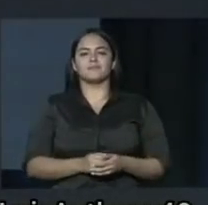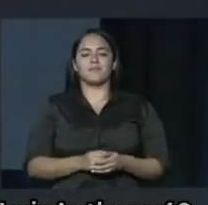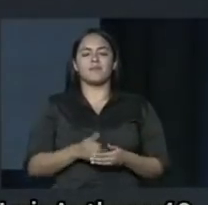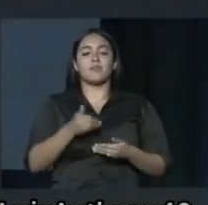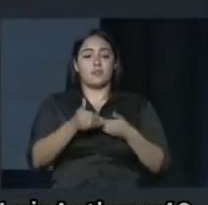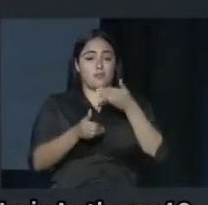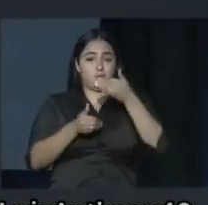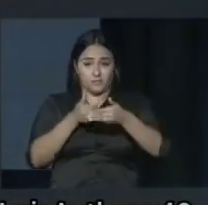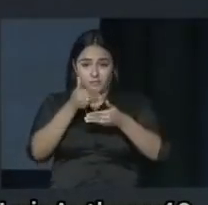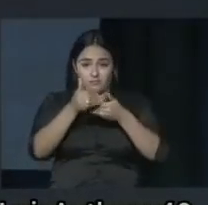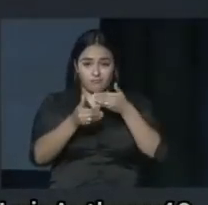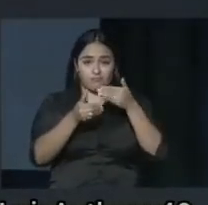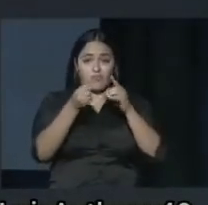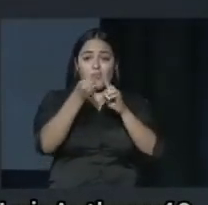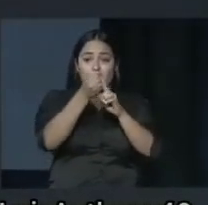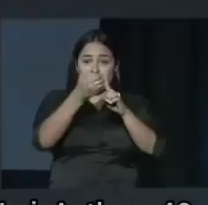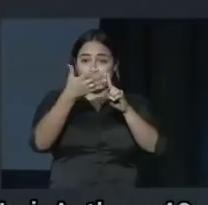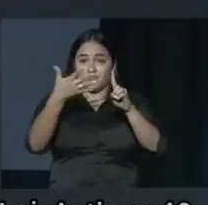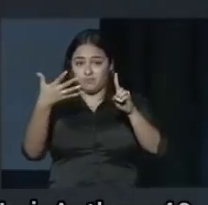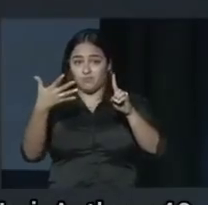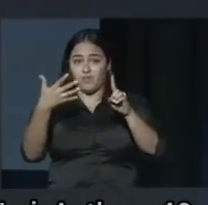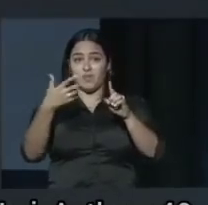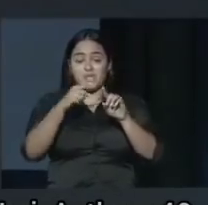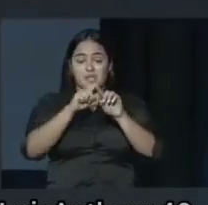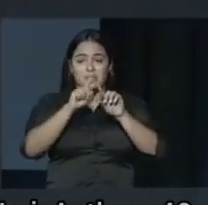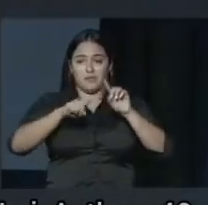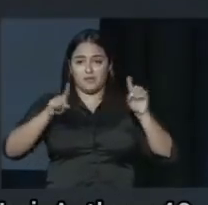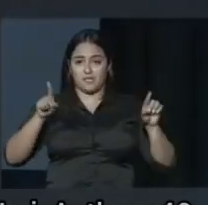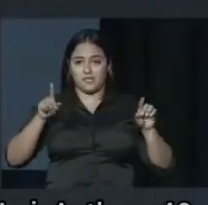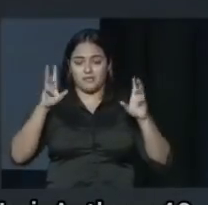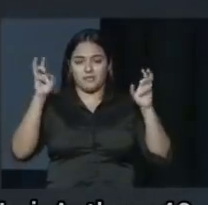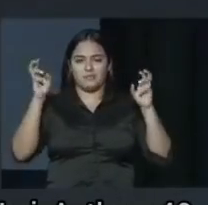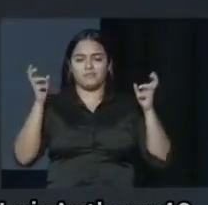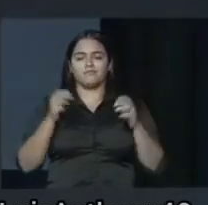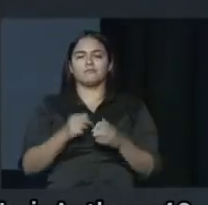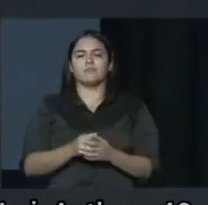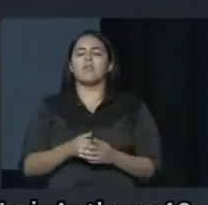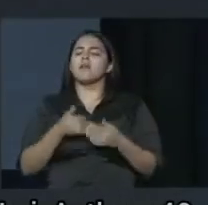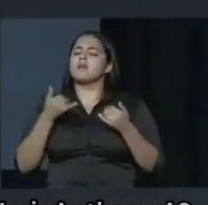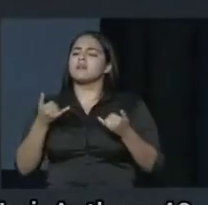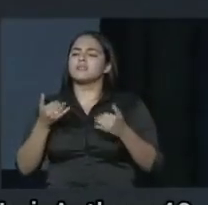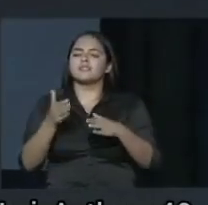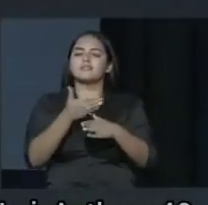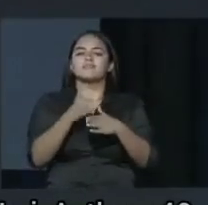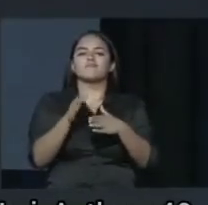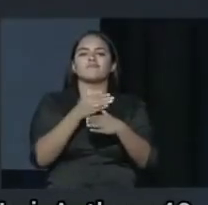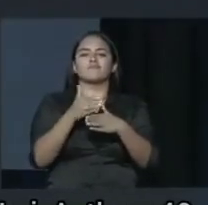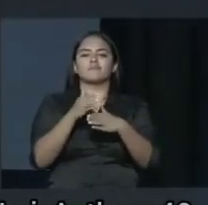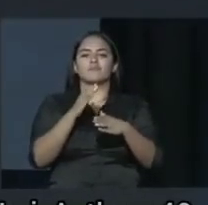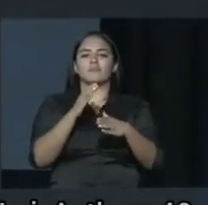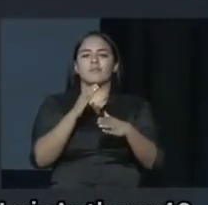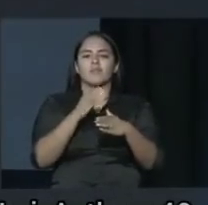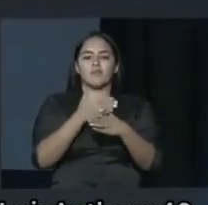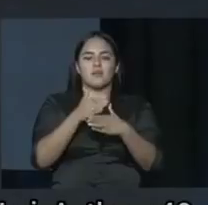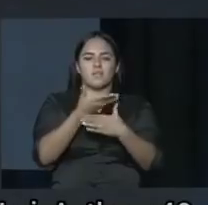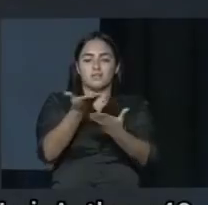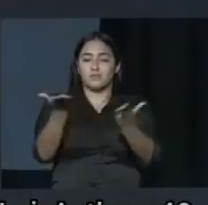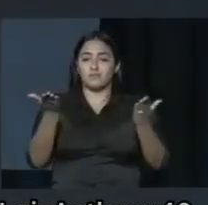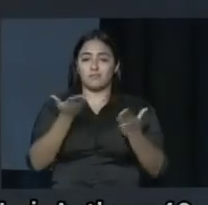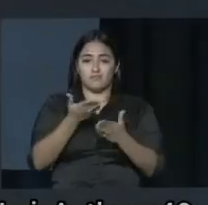Poco a poco iré expandiendo en todos los temas, pero hoy quiero compartir con ustedes un corto resumen de mi visión para